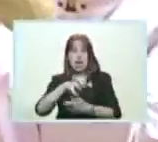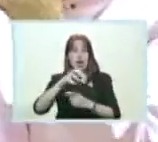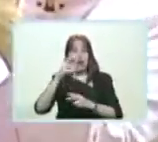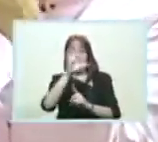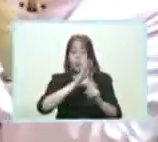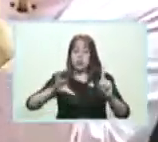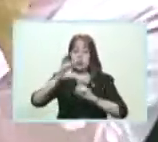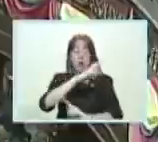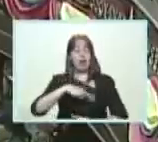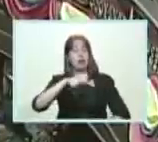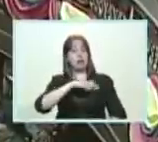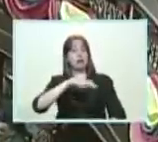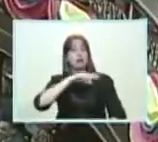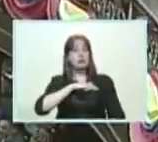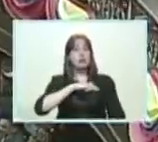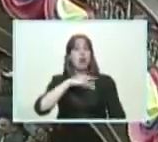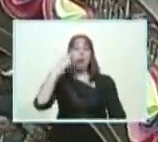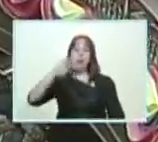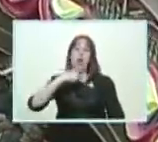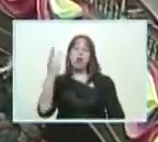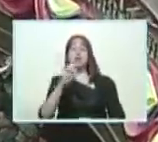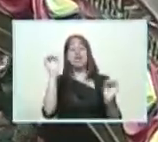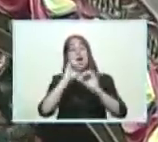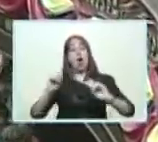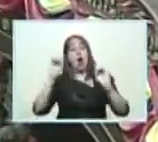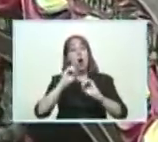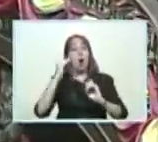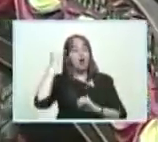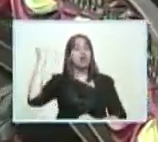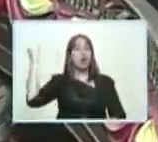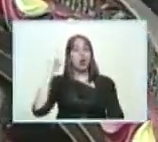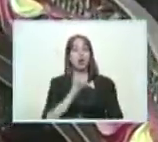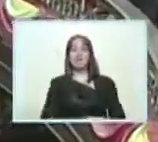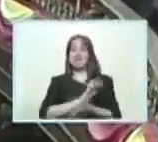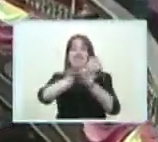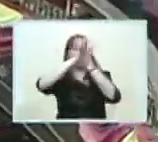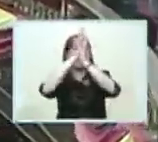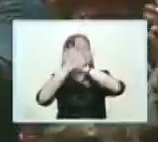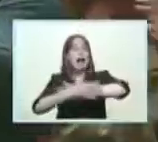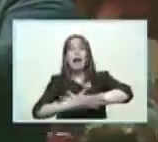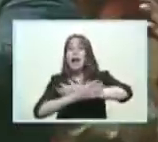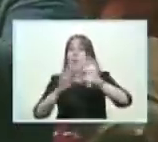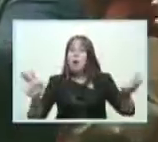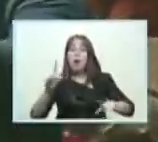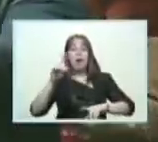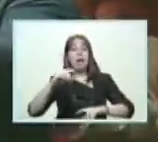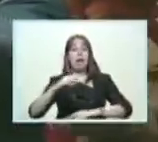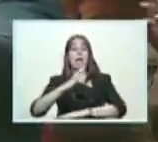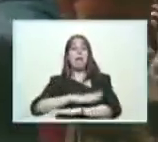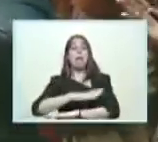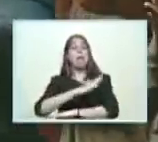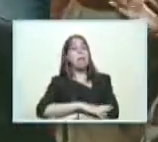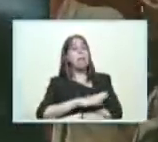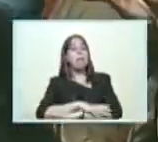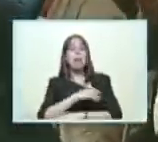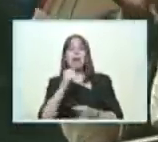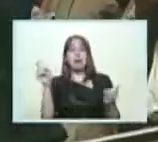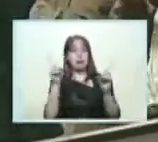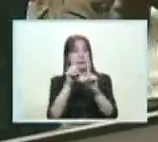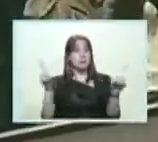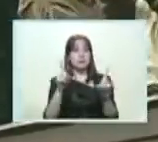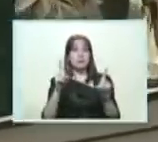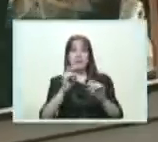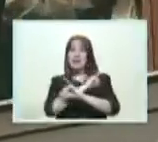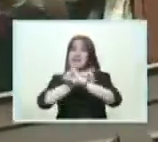culturales, religiosas, políticas o ideológicas. Se acabó el pan de piquito, compadre. Ya basta de odio,